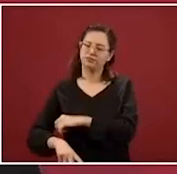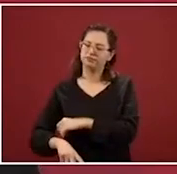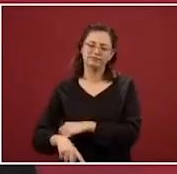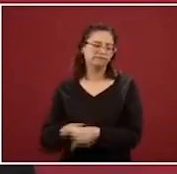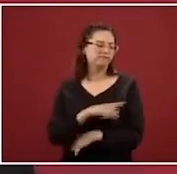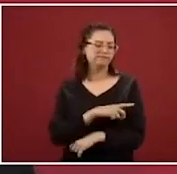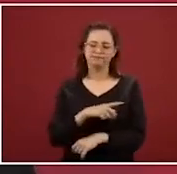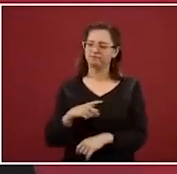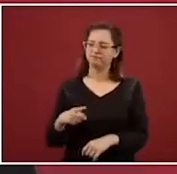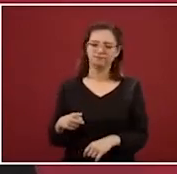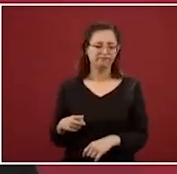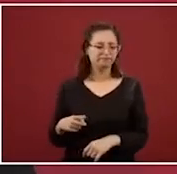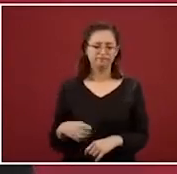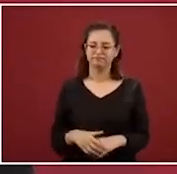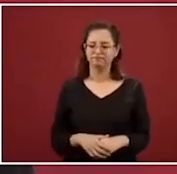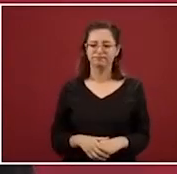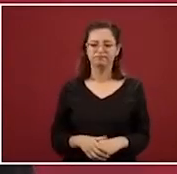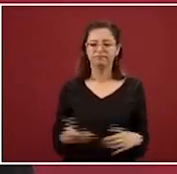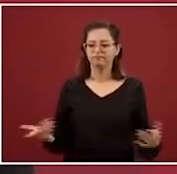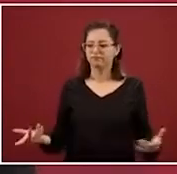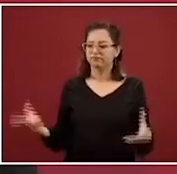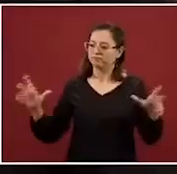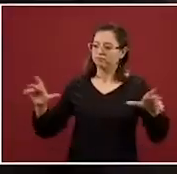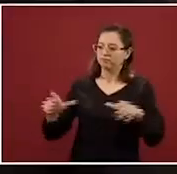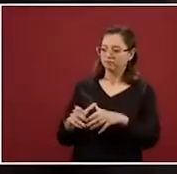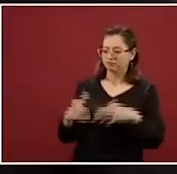a la comunidad, a la gente.